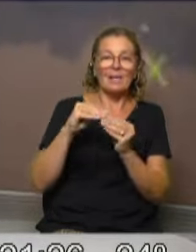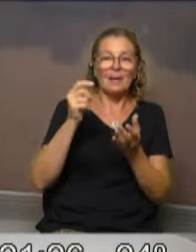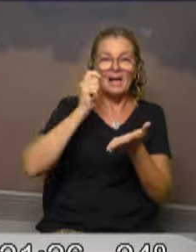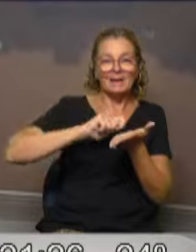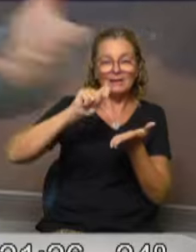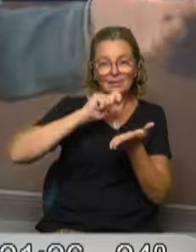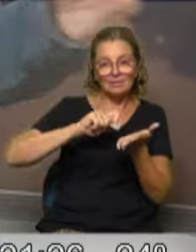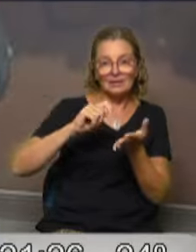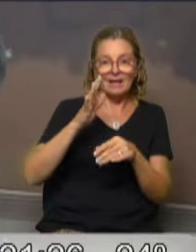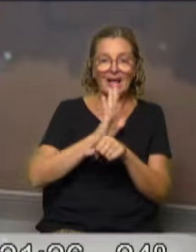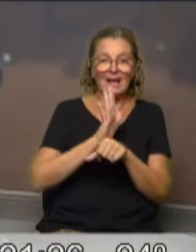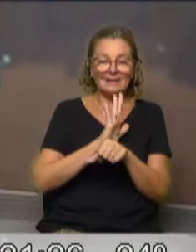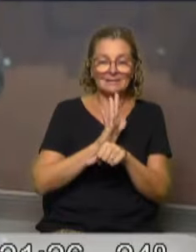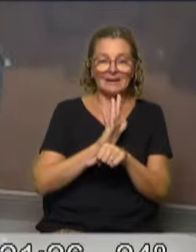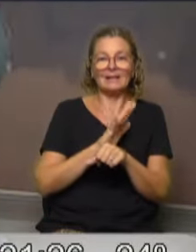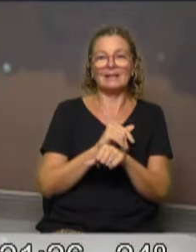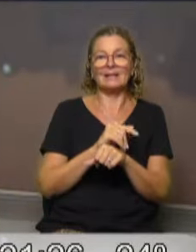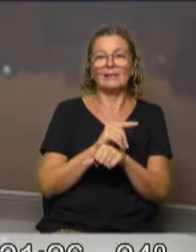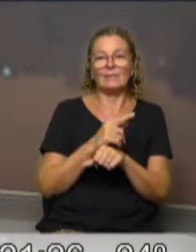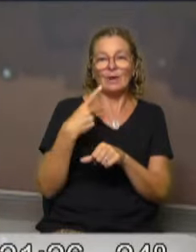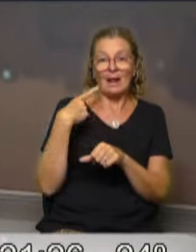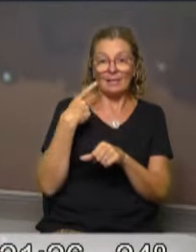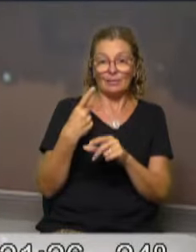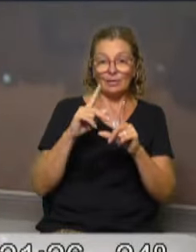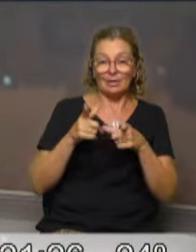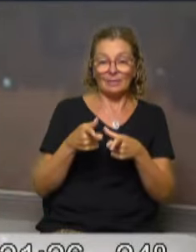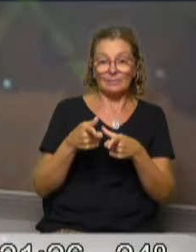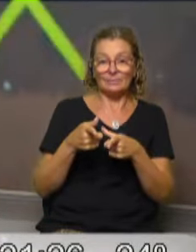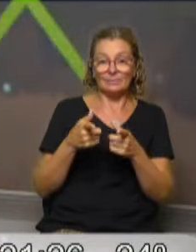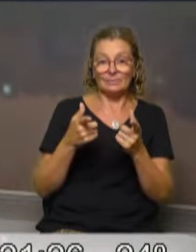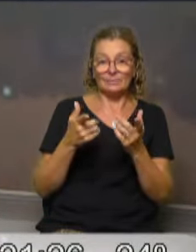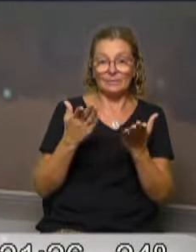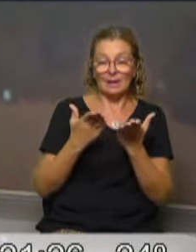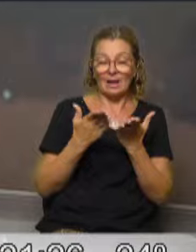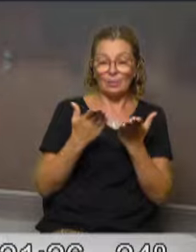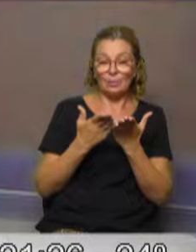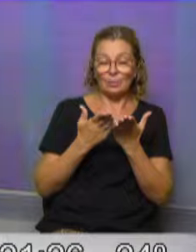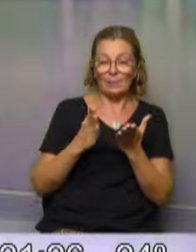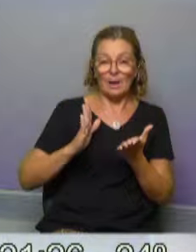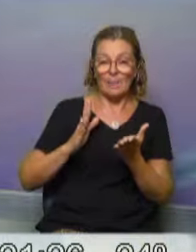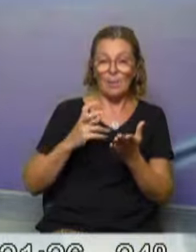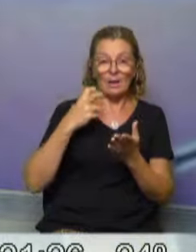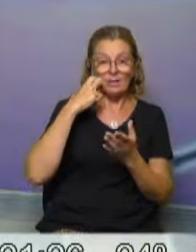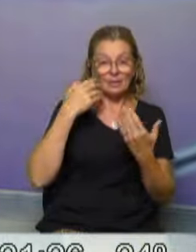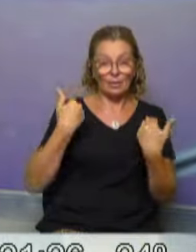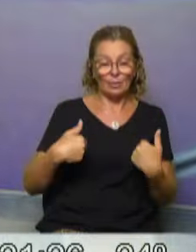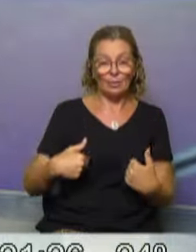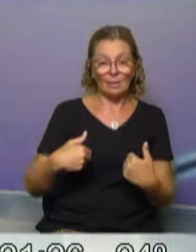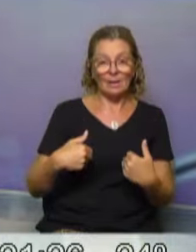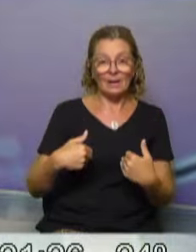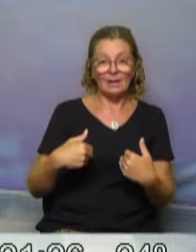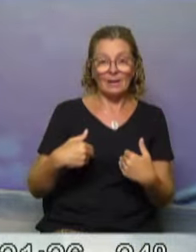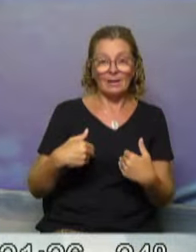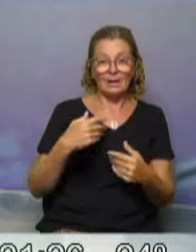escritora, es actriz. Bueno, fue la directora de Estudio para la Mujer Desnuda, que se realizó con la Comedia Nacional